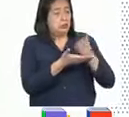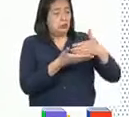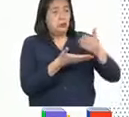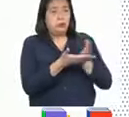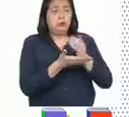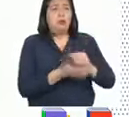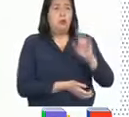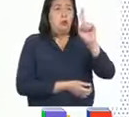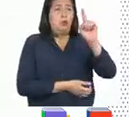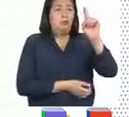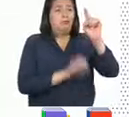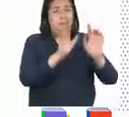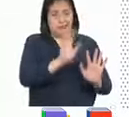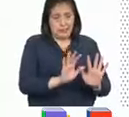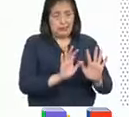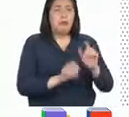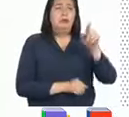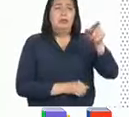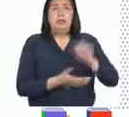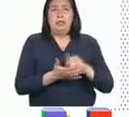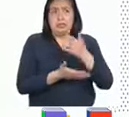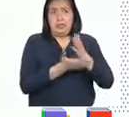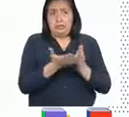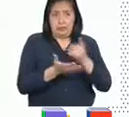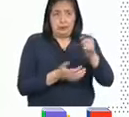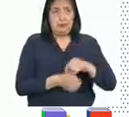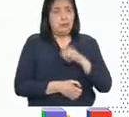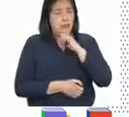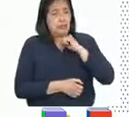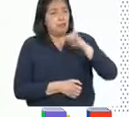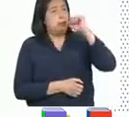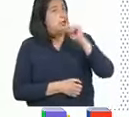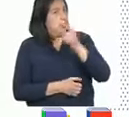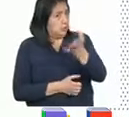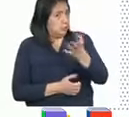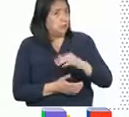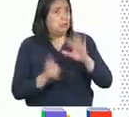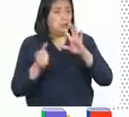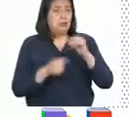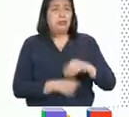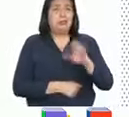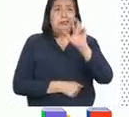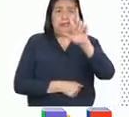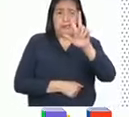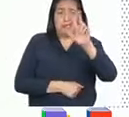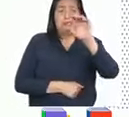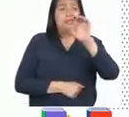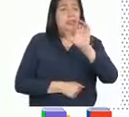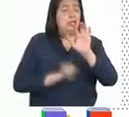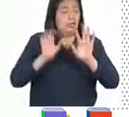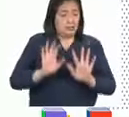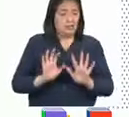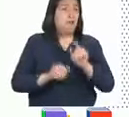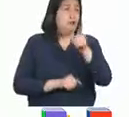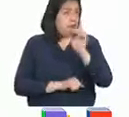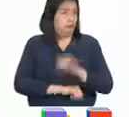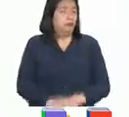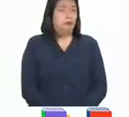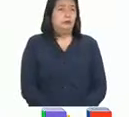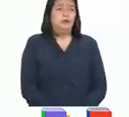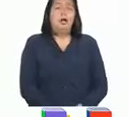es un décimo de la torta. Y la parte que reciben los mayores de 60 años es 3 décimos de la